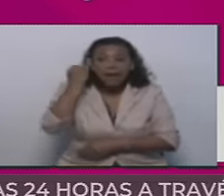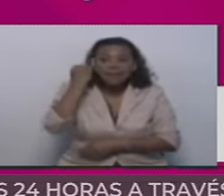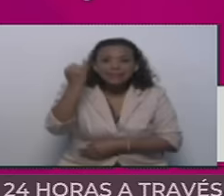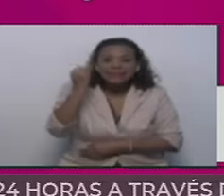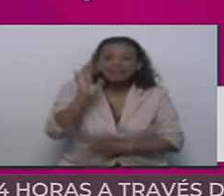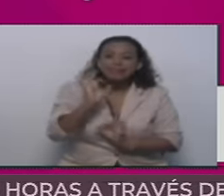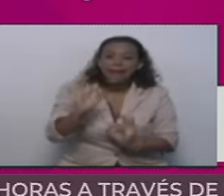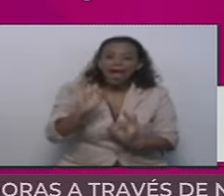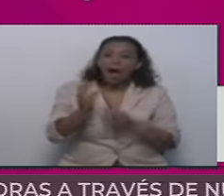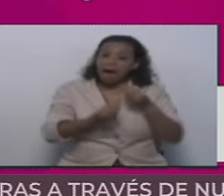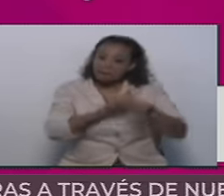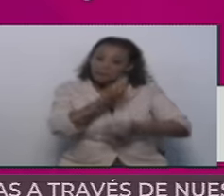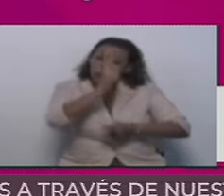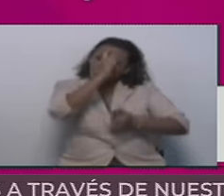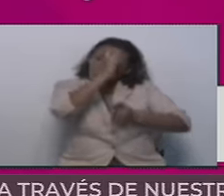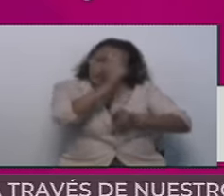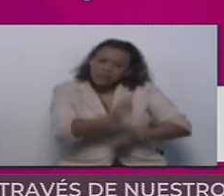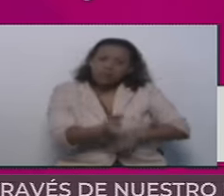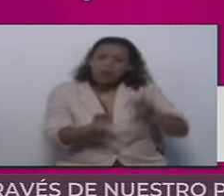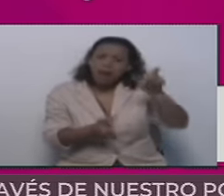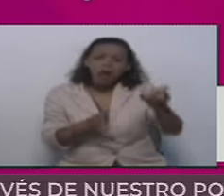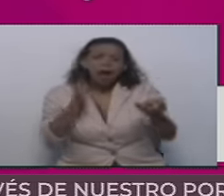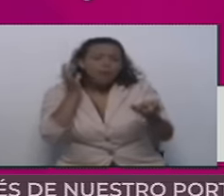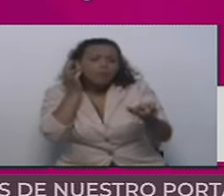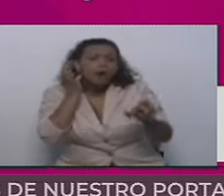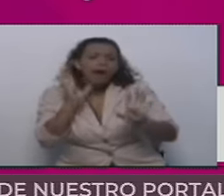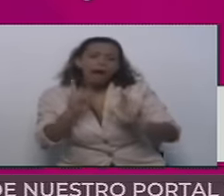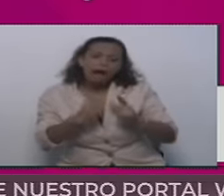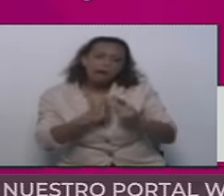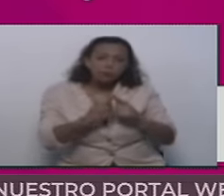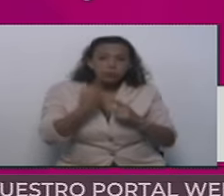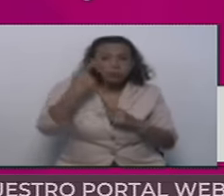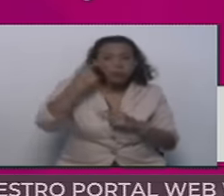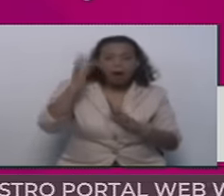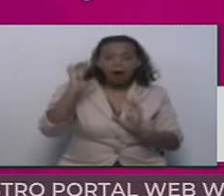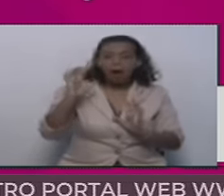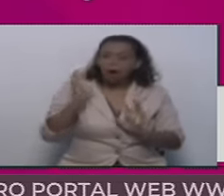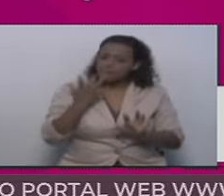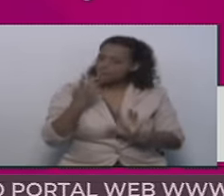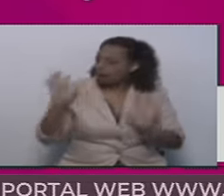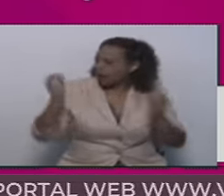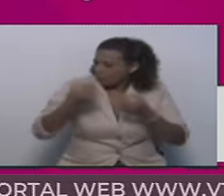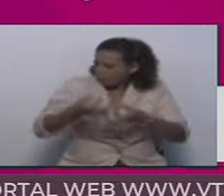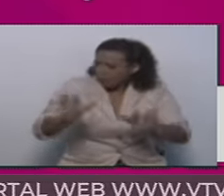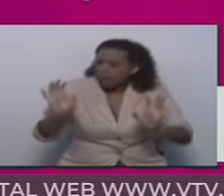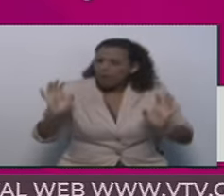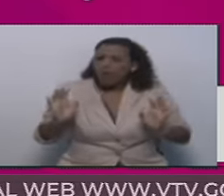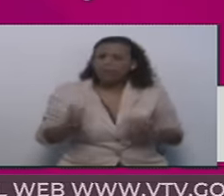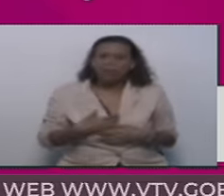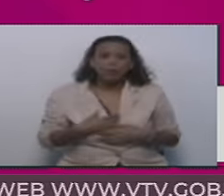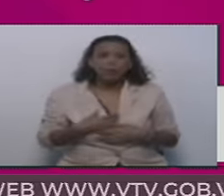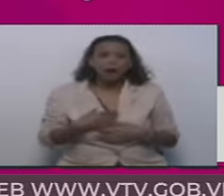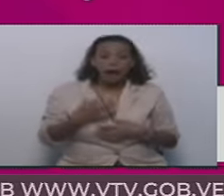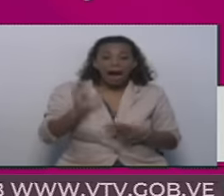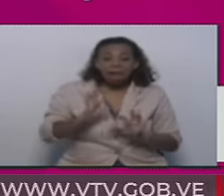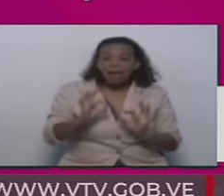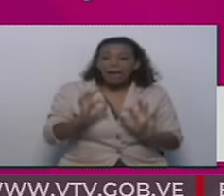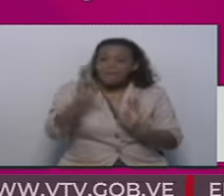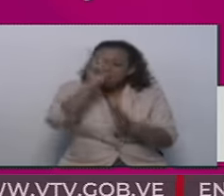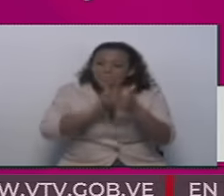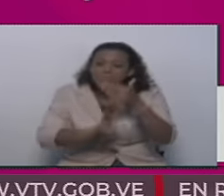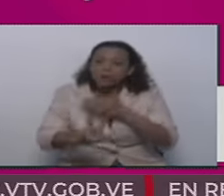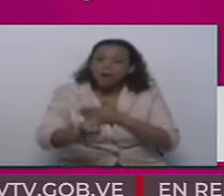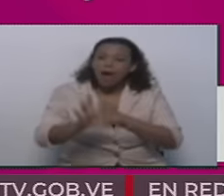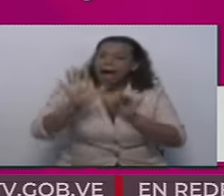para hacerle homenaje a ella. Entonces uno dijo, nada, hay que visualizarla